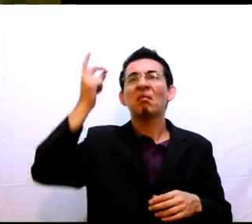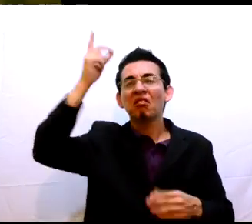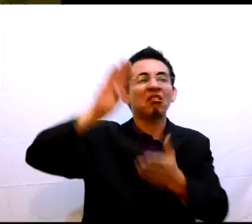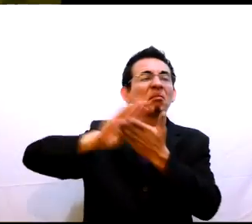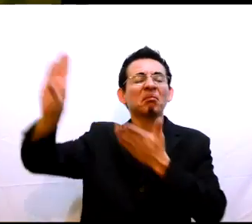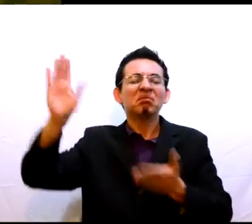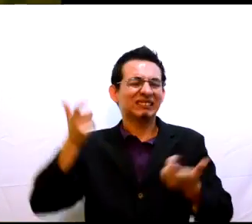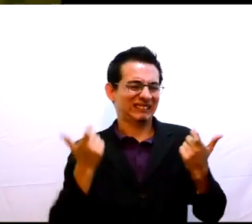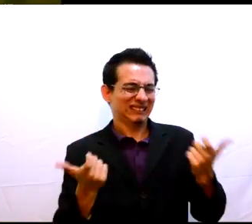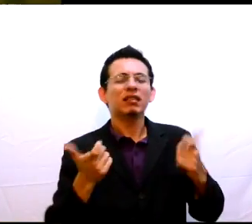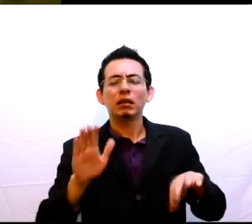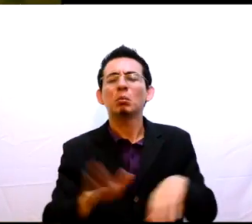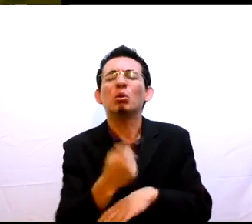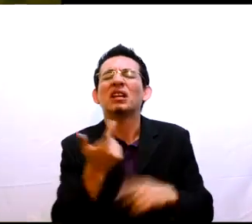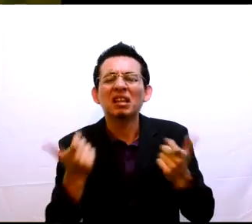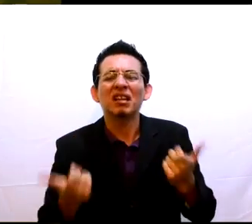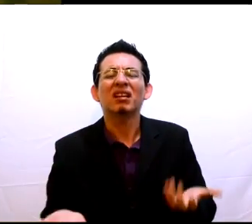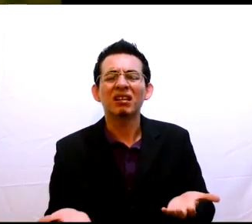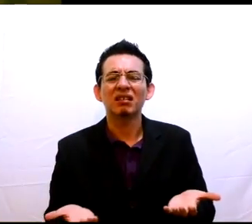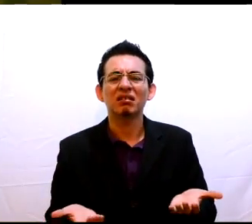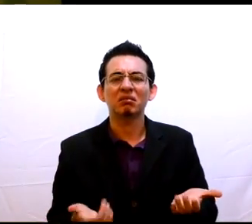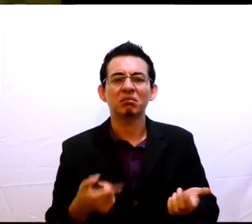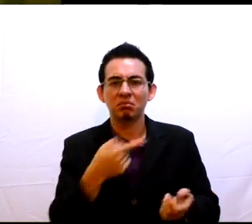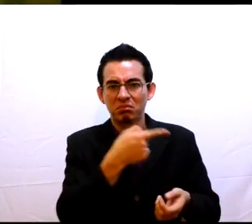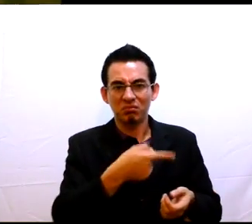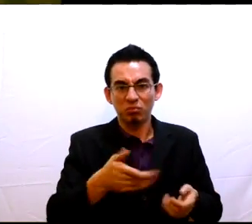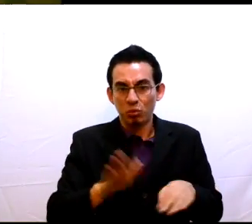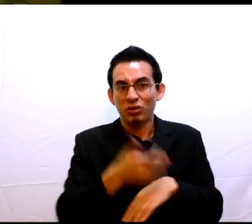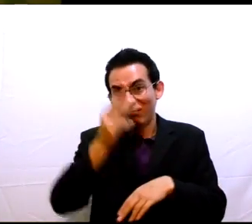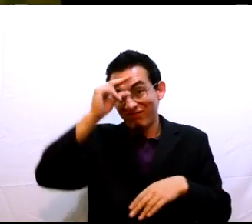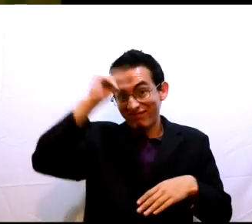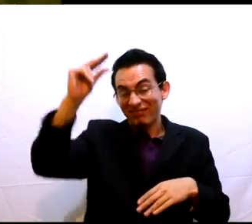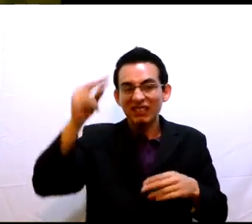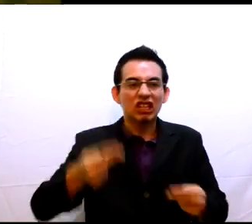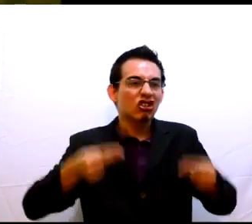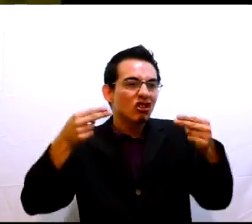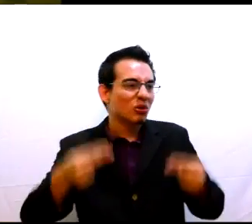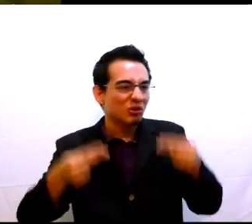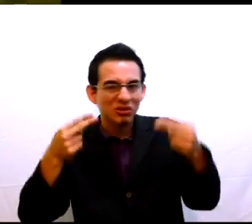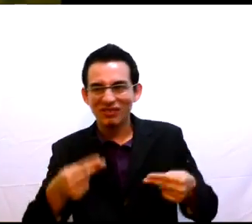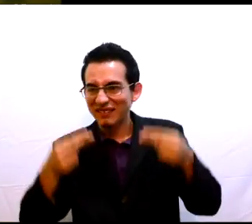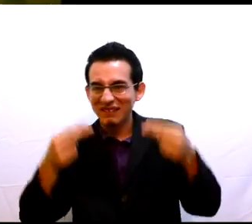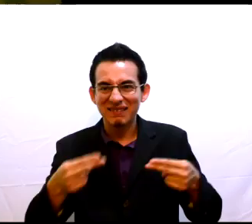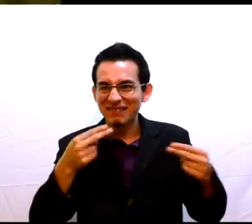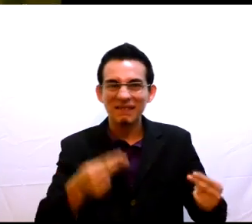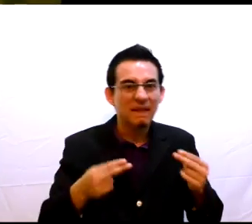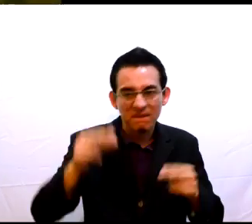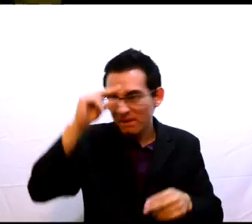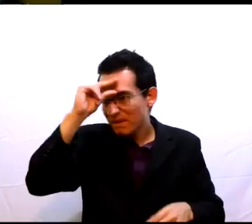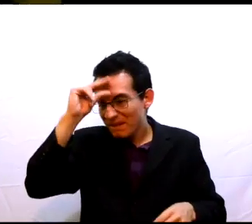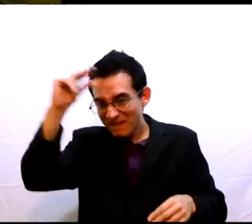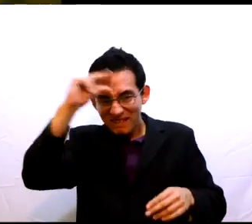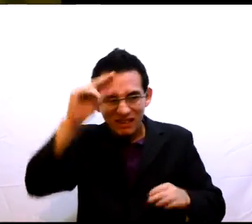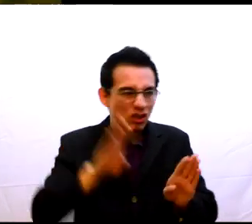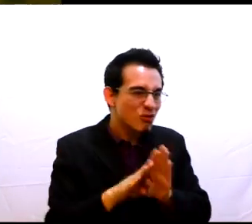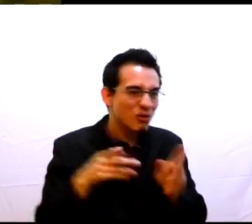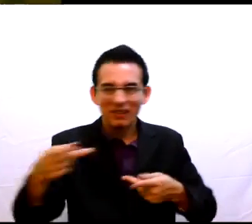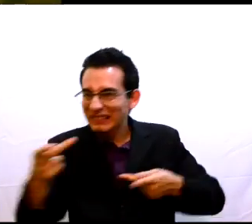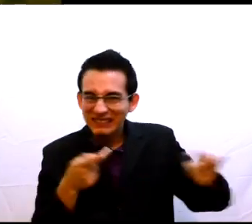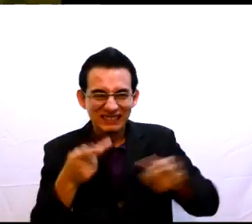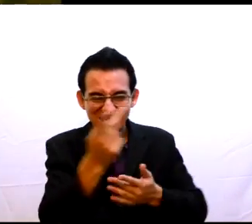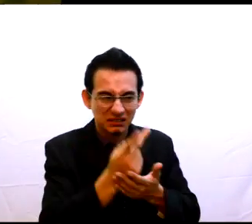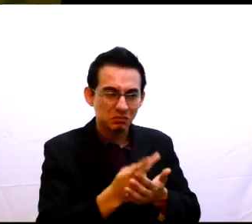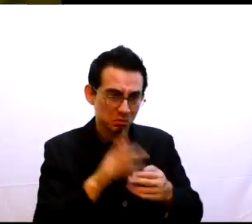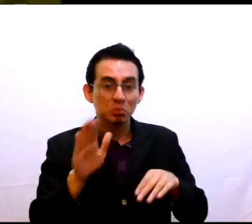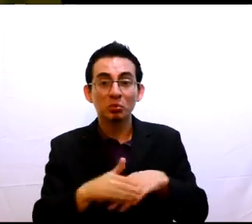sin embargo porque rico a ver por qué es bueno para los negocios así de fácil porque es muy inteligente para los negocios